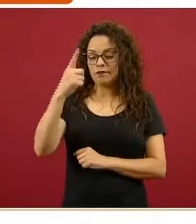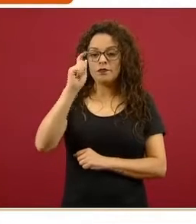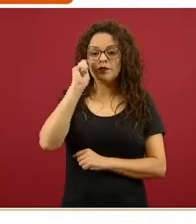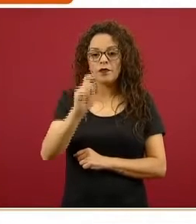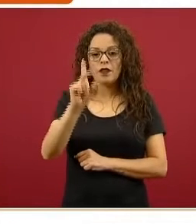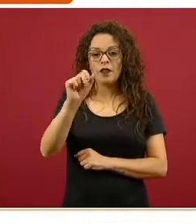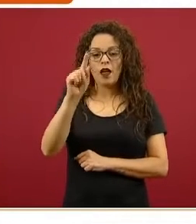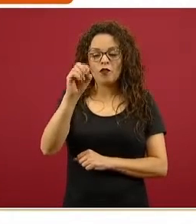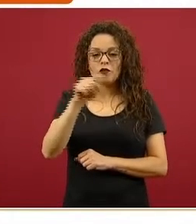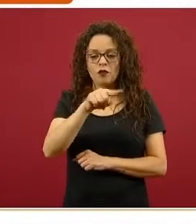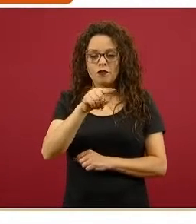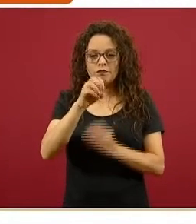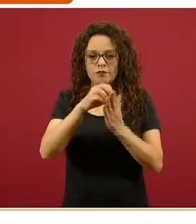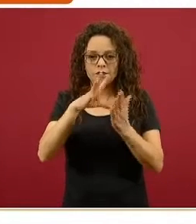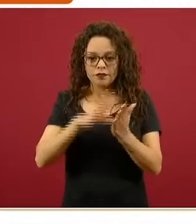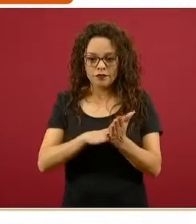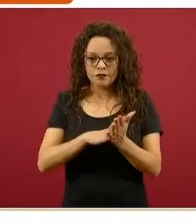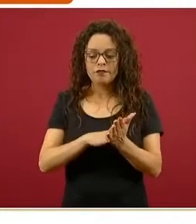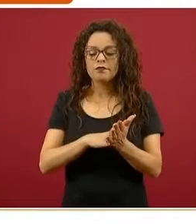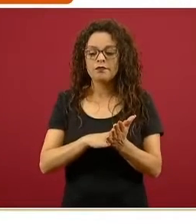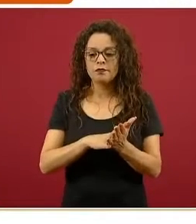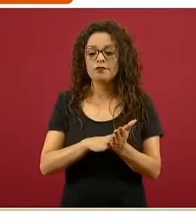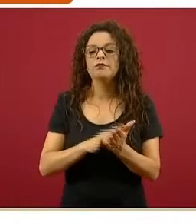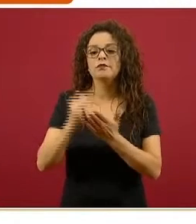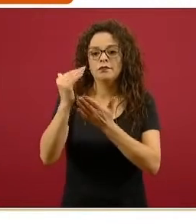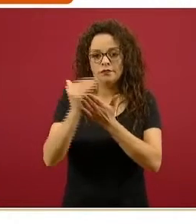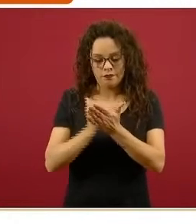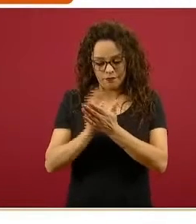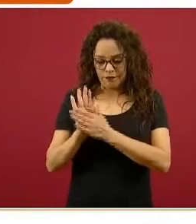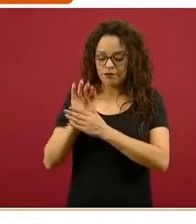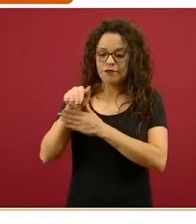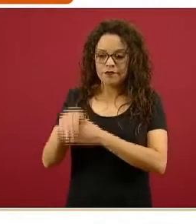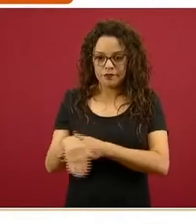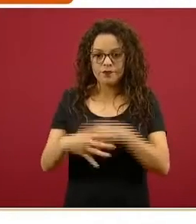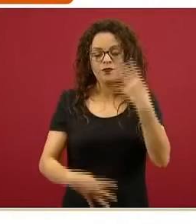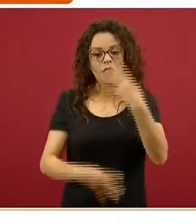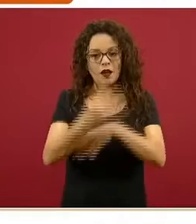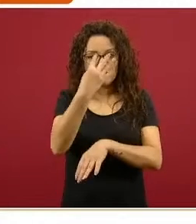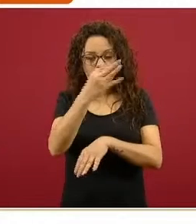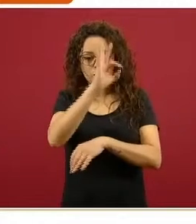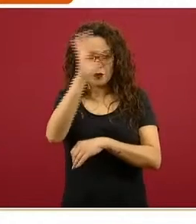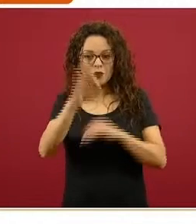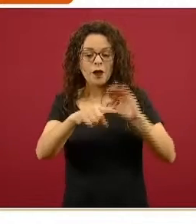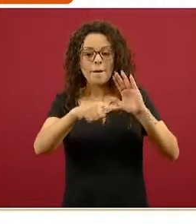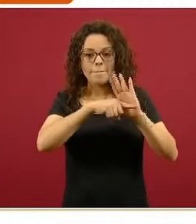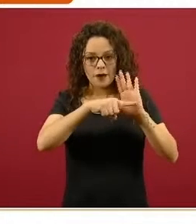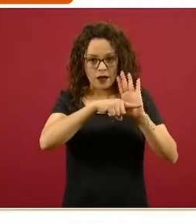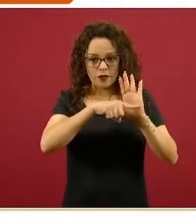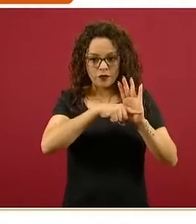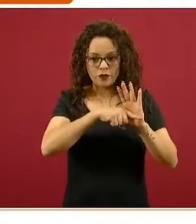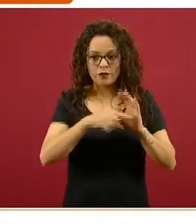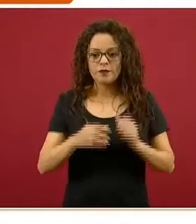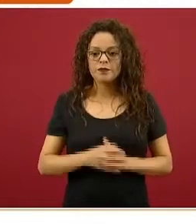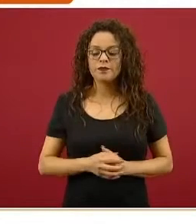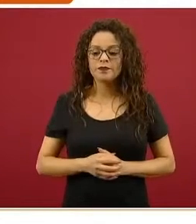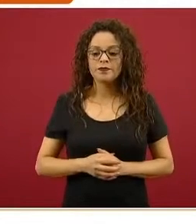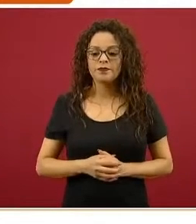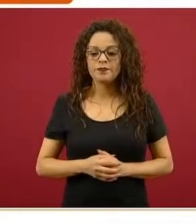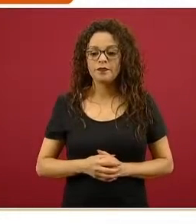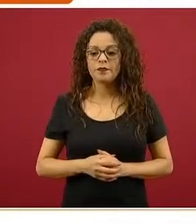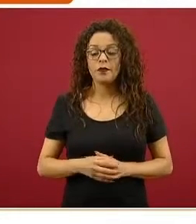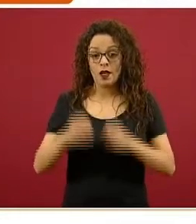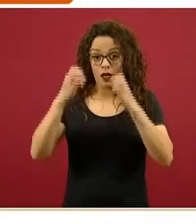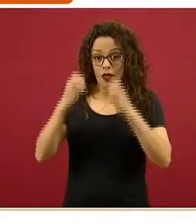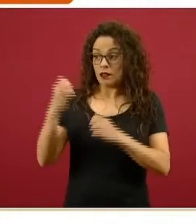semana 40 es más bien de un descenso, con un descenso del menos 14%, y aunque está en